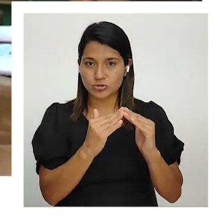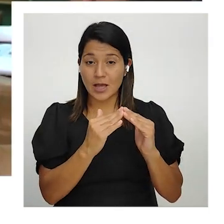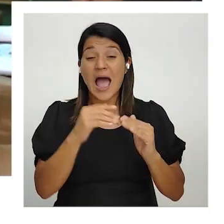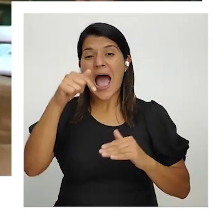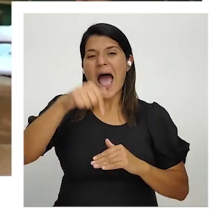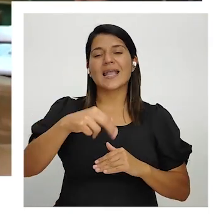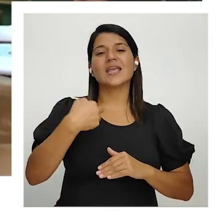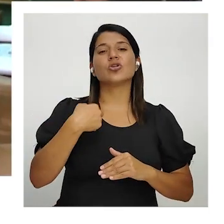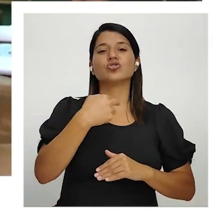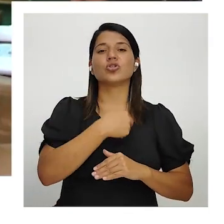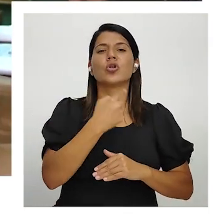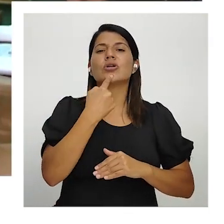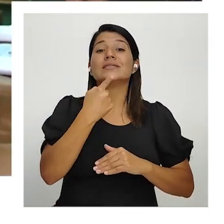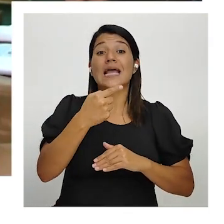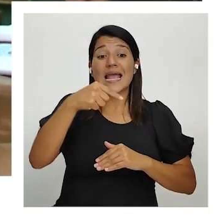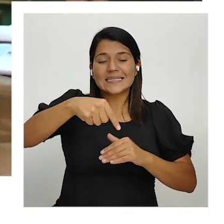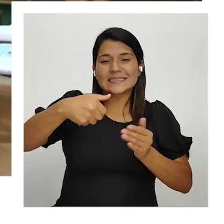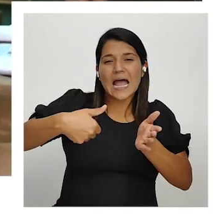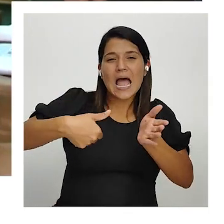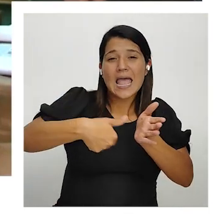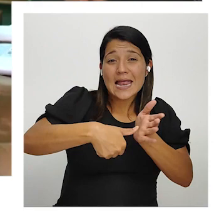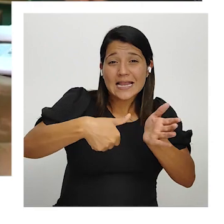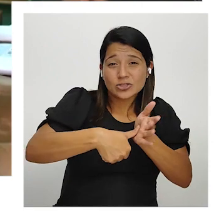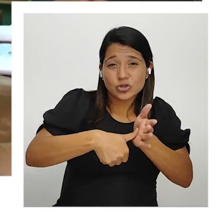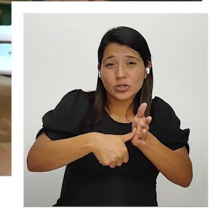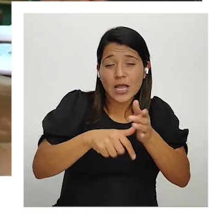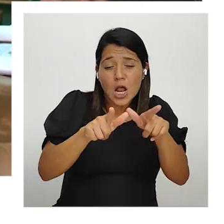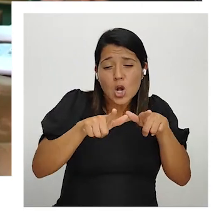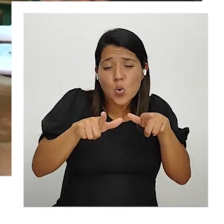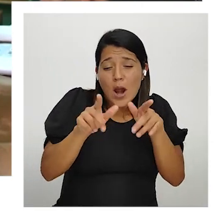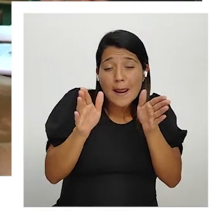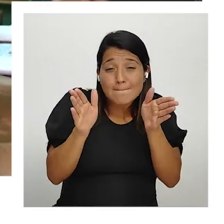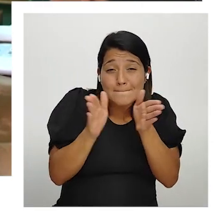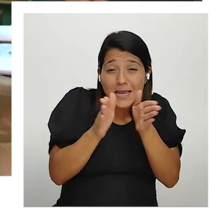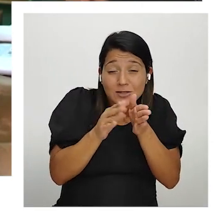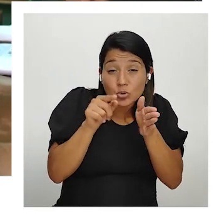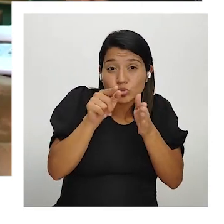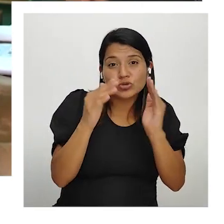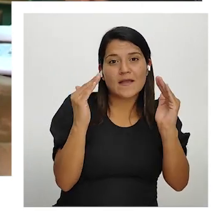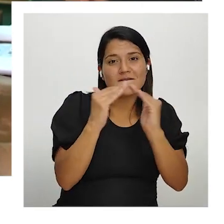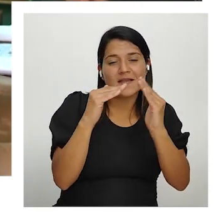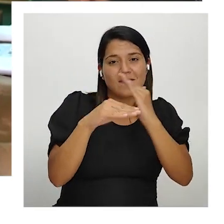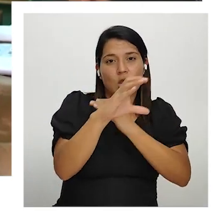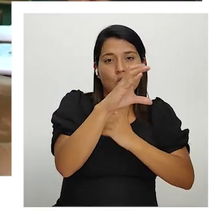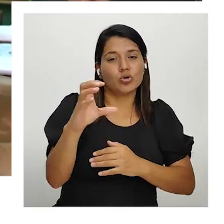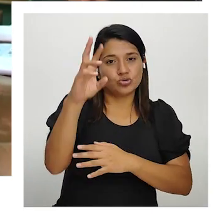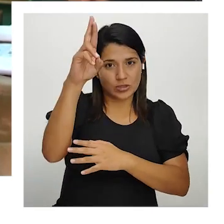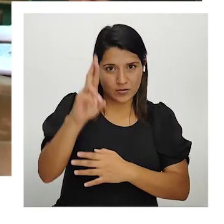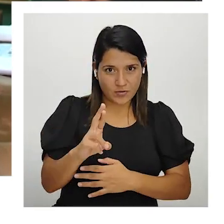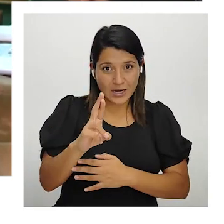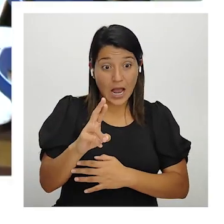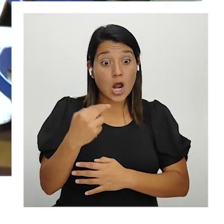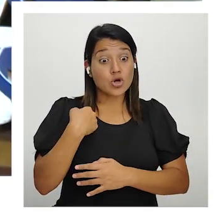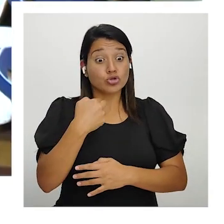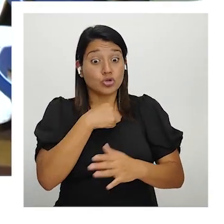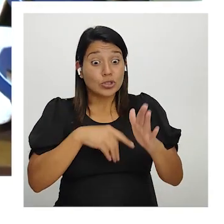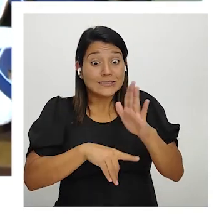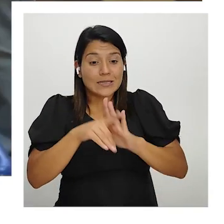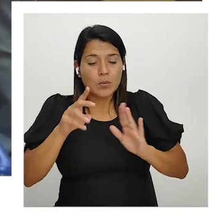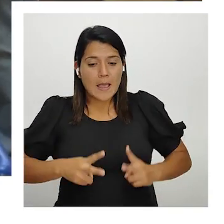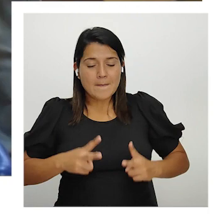elección del pedacito de Costa Rica en el que nosotros habitamos, en el que desarrollamos nuestra vida